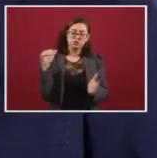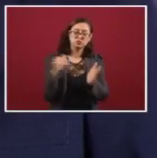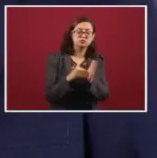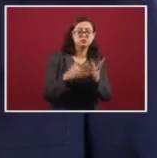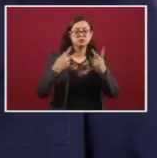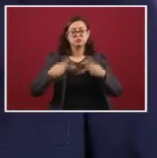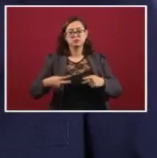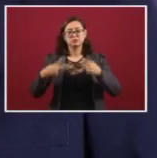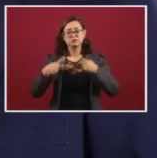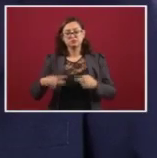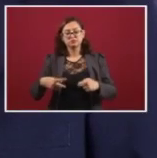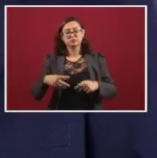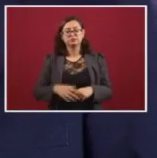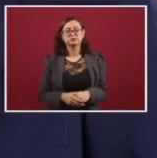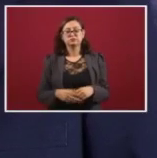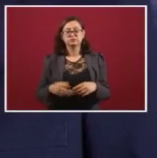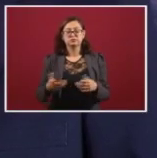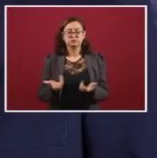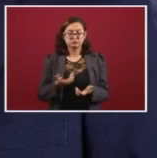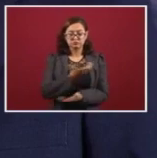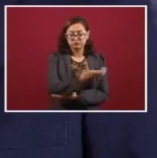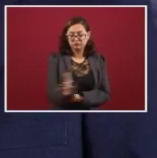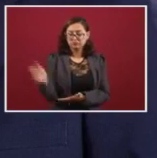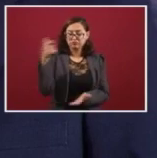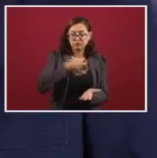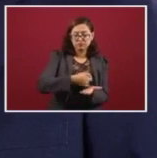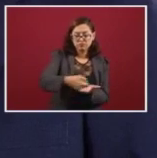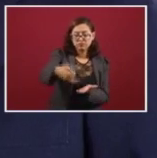200,000 sembradores,